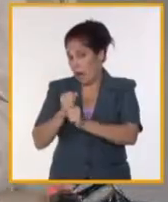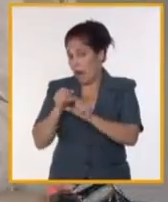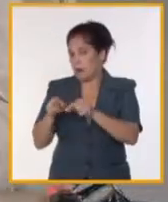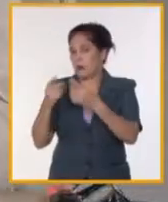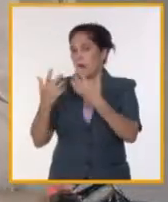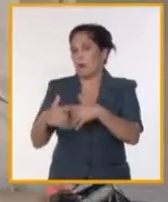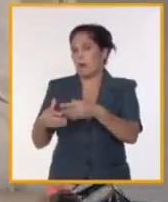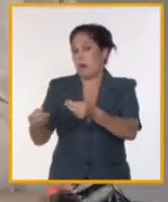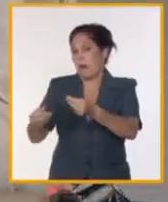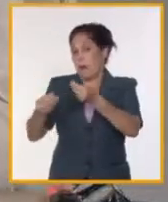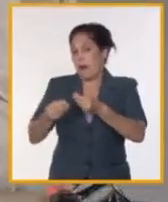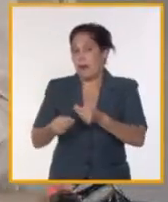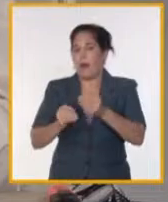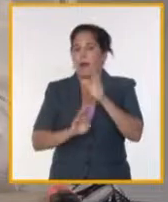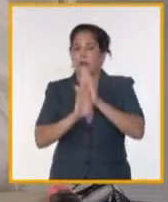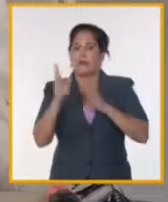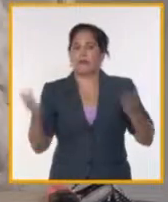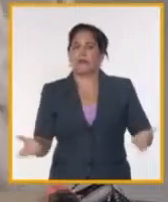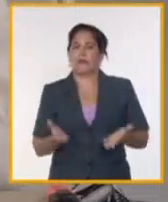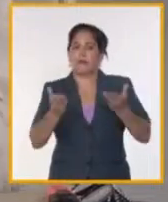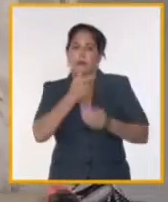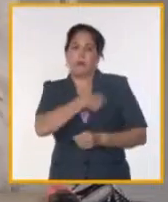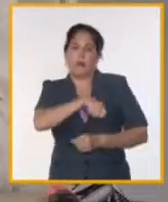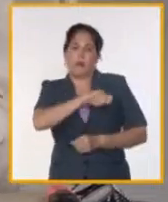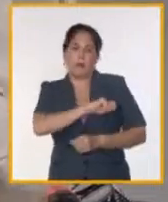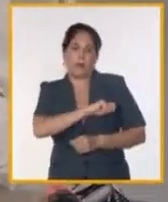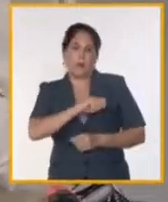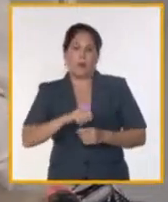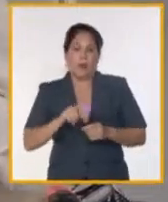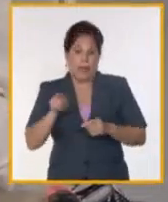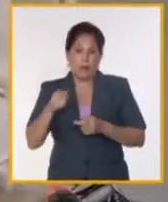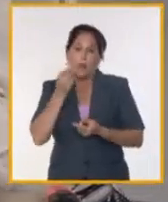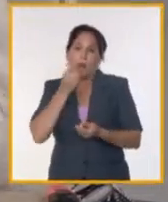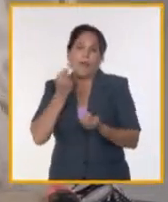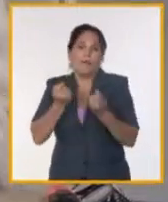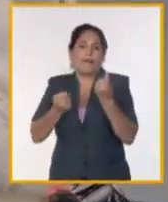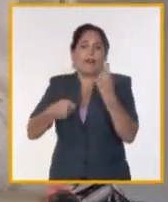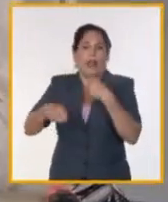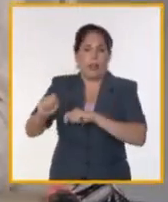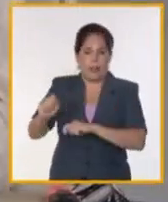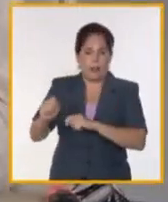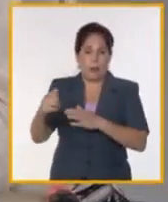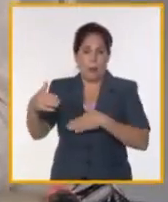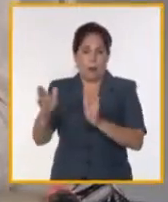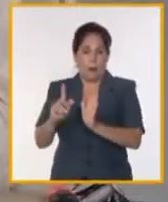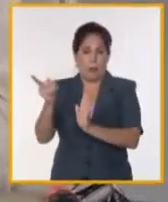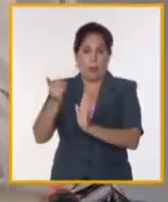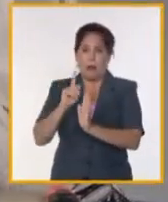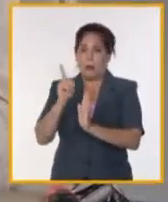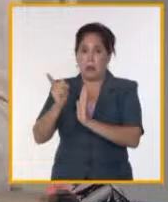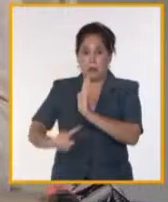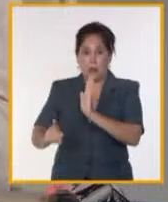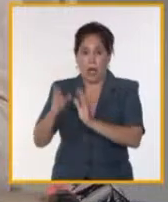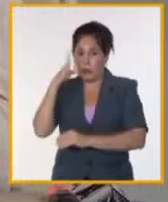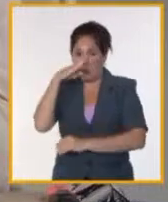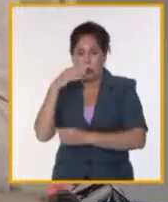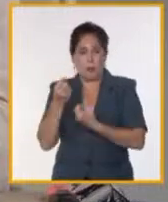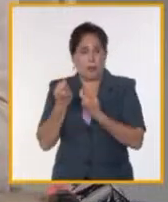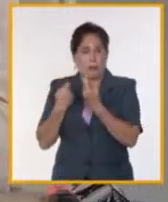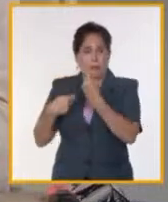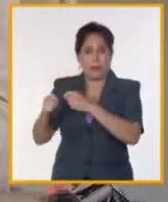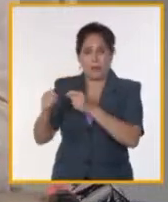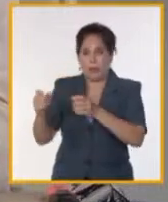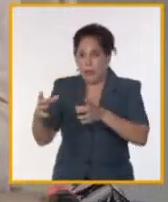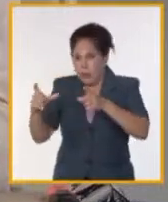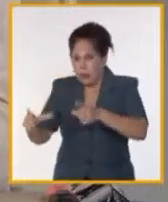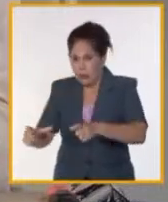producciones para nuestro pueblo y en este caso un renglón exportable a partir de un desecho. Después también el Che participó